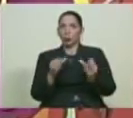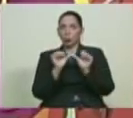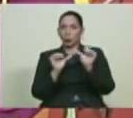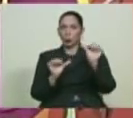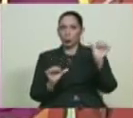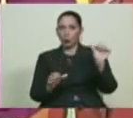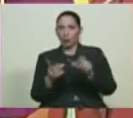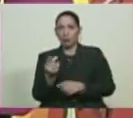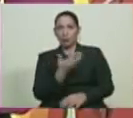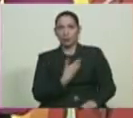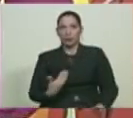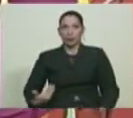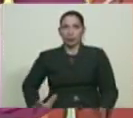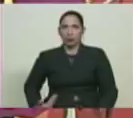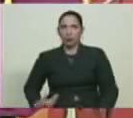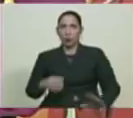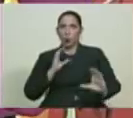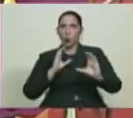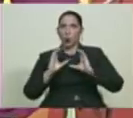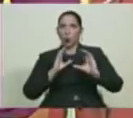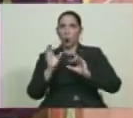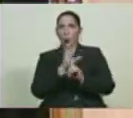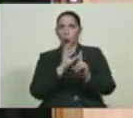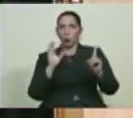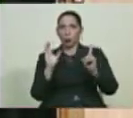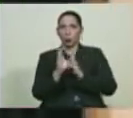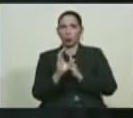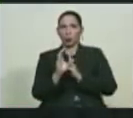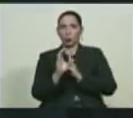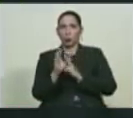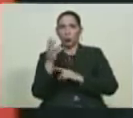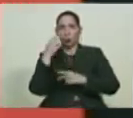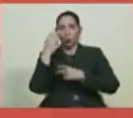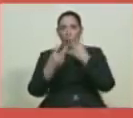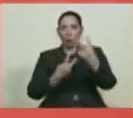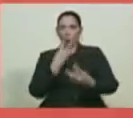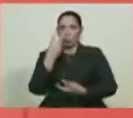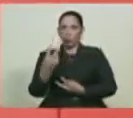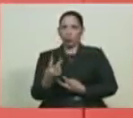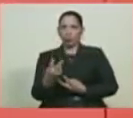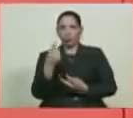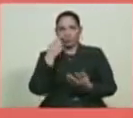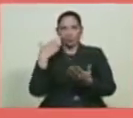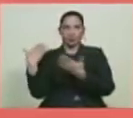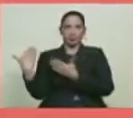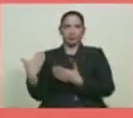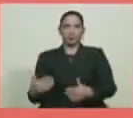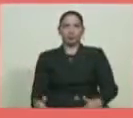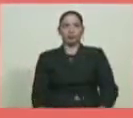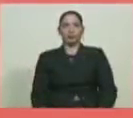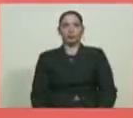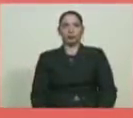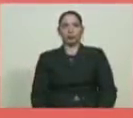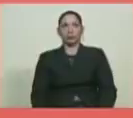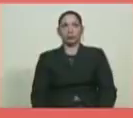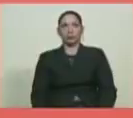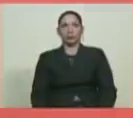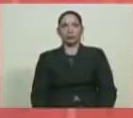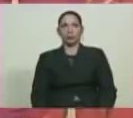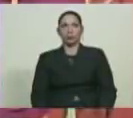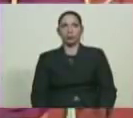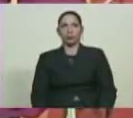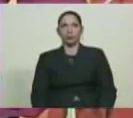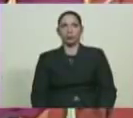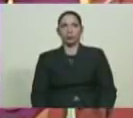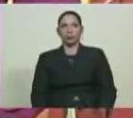vicepresidente sectorial de Comunicación, Cultura y Turismo, Jorge Rodríguez. Presente acá en